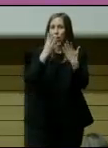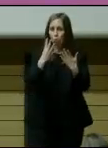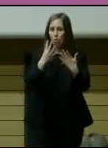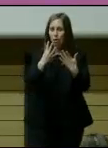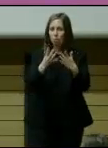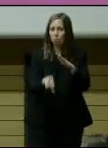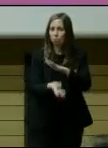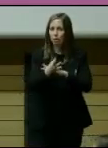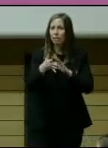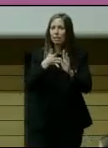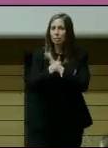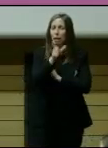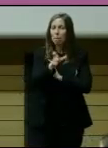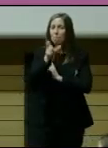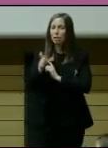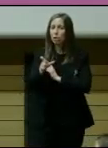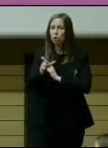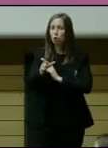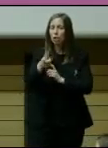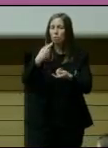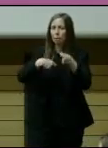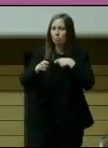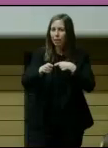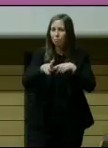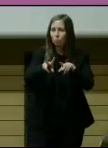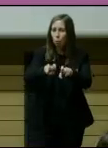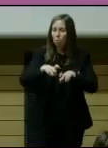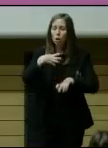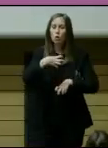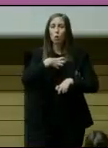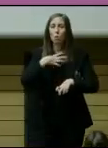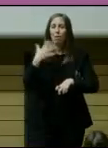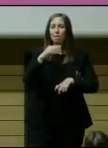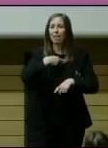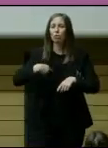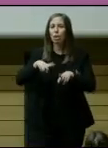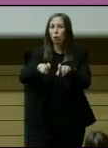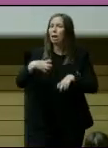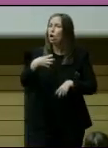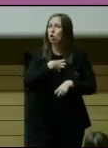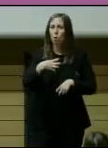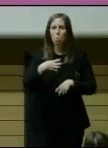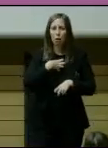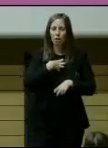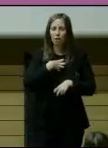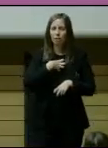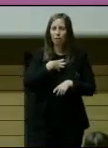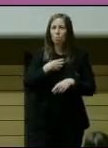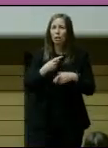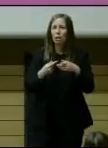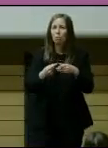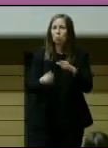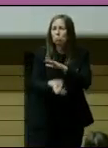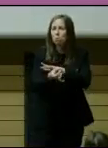2019, hace de que ahora la gente, los narcos, no puedan comprar fentanilo en China. No pueden comprar, el poco que se